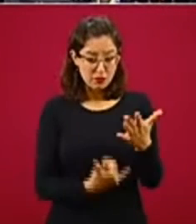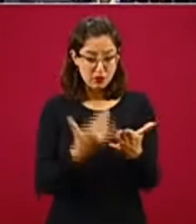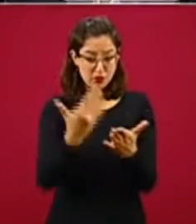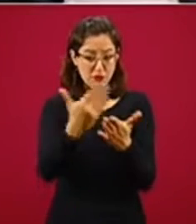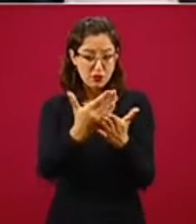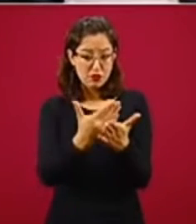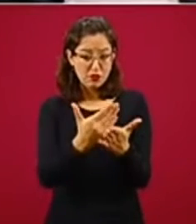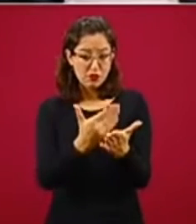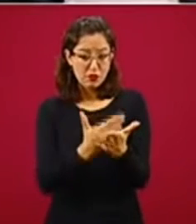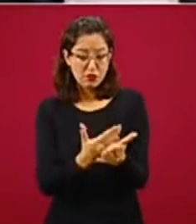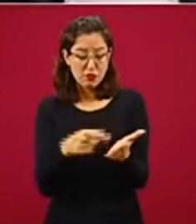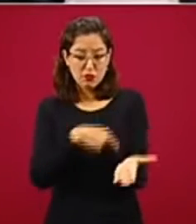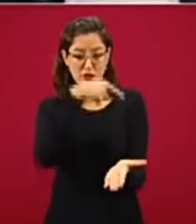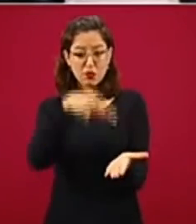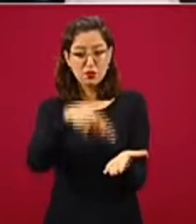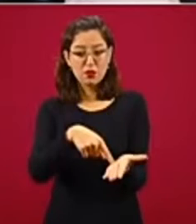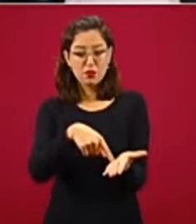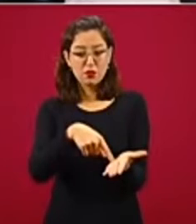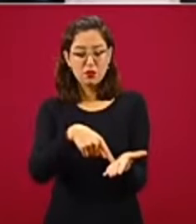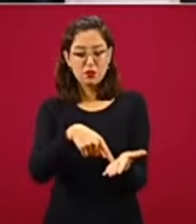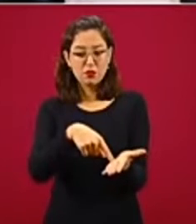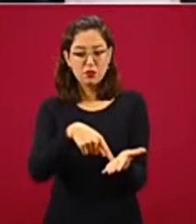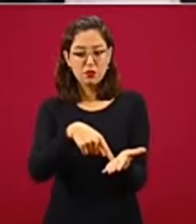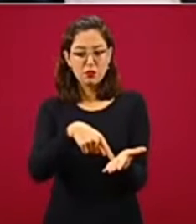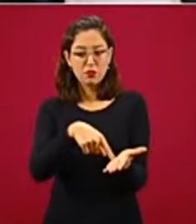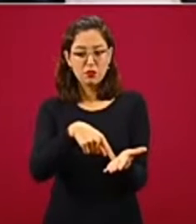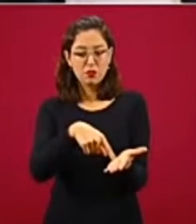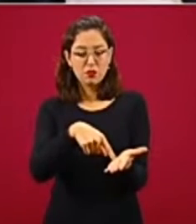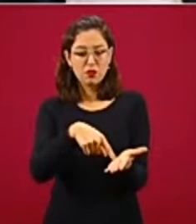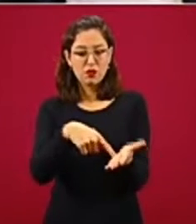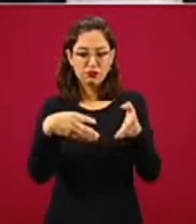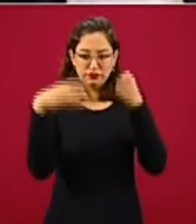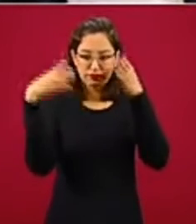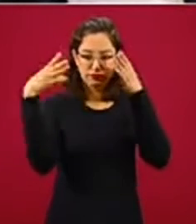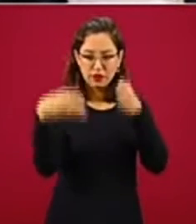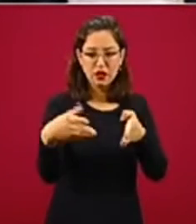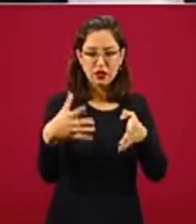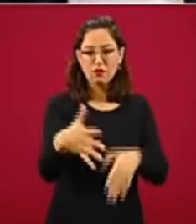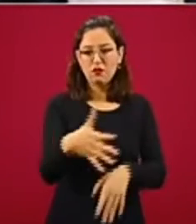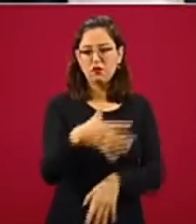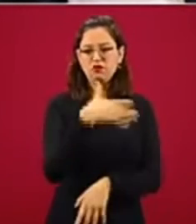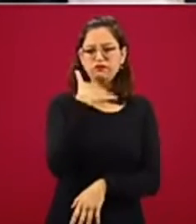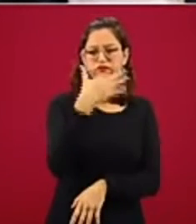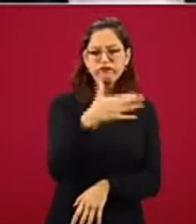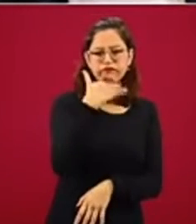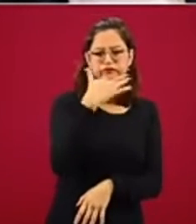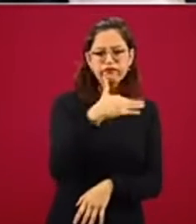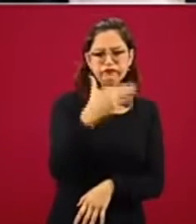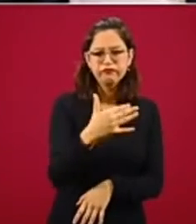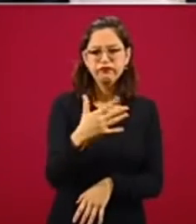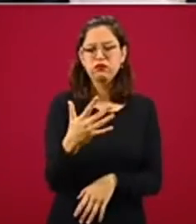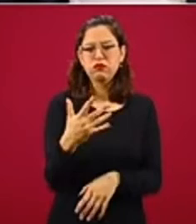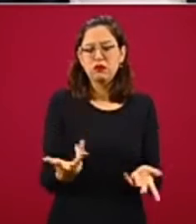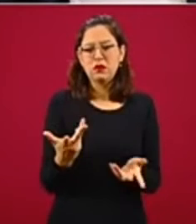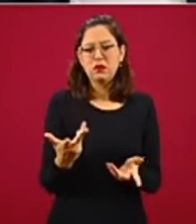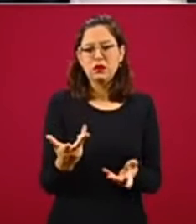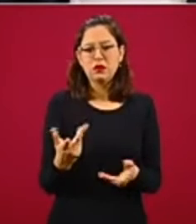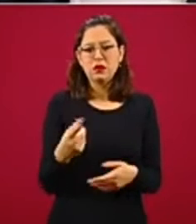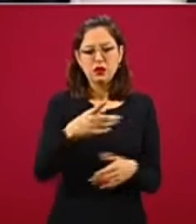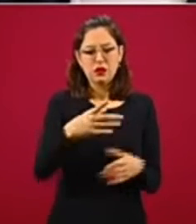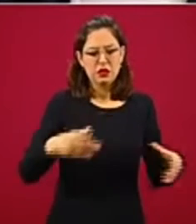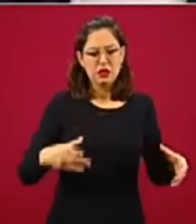muy focalizado en el combate a la corrupción, investigaciones como las que enfrenta el primer círculo